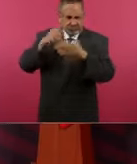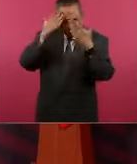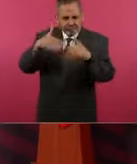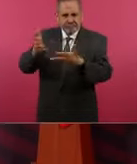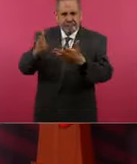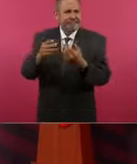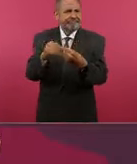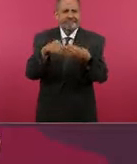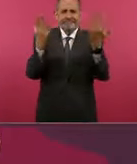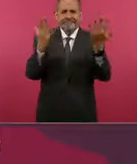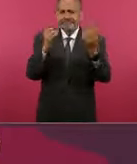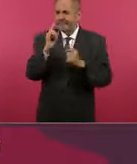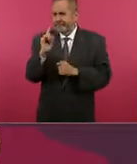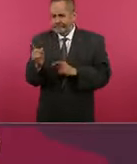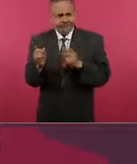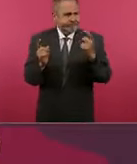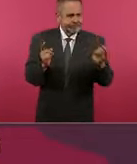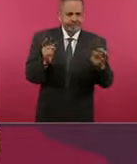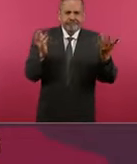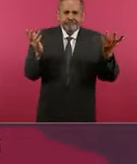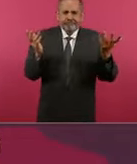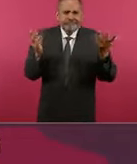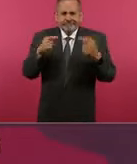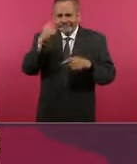Está muy claro.